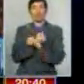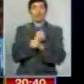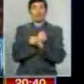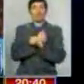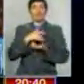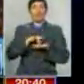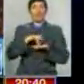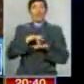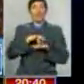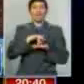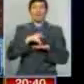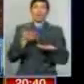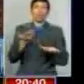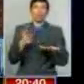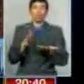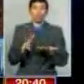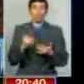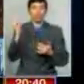poco más largos,